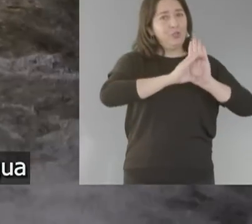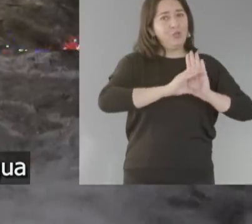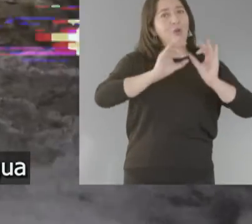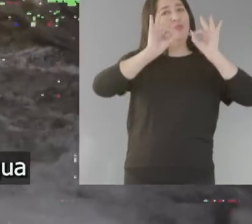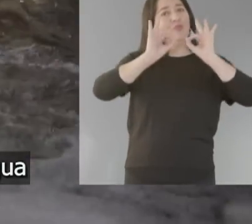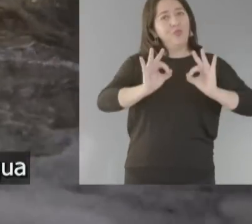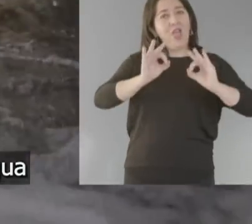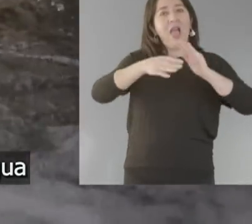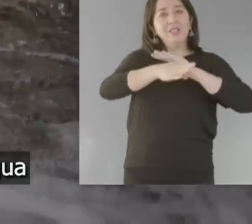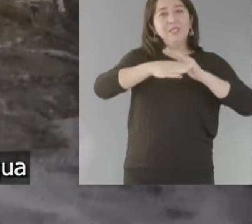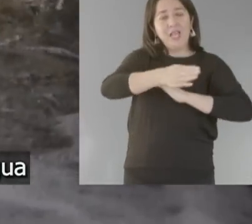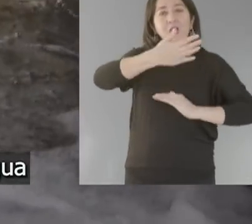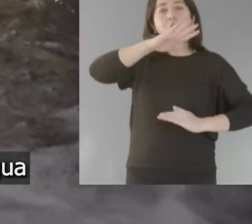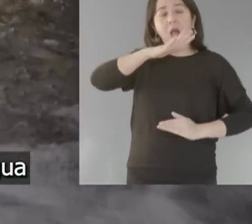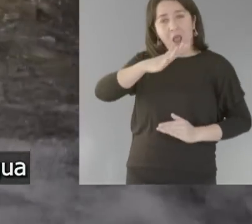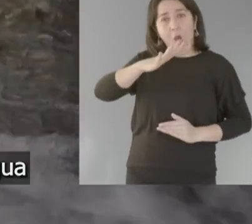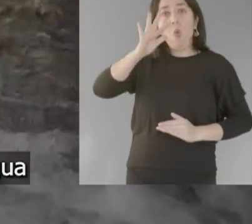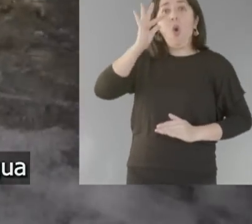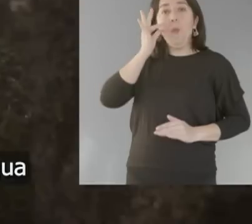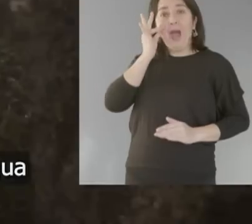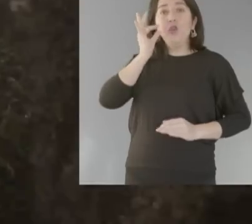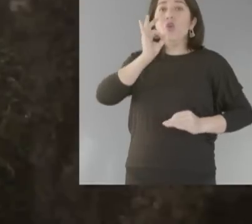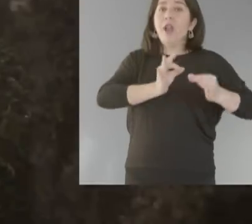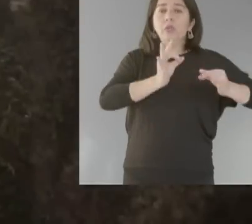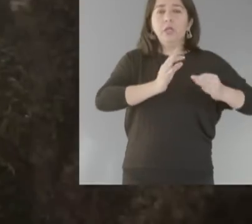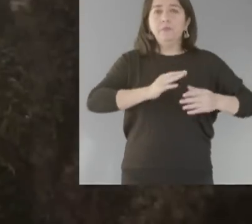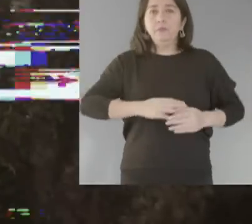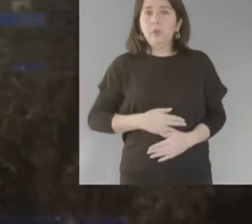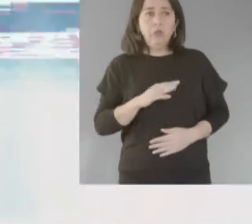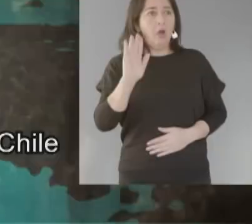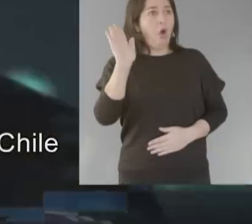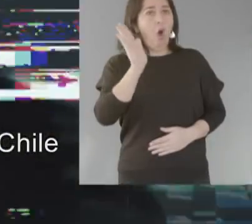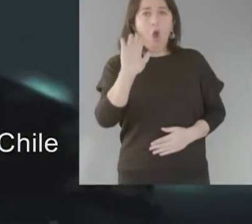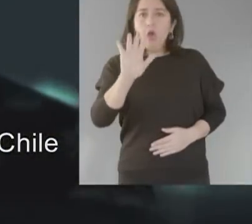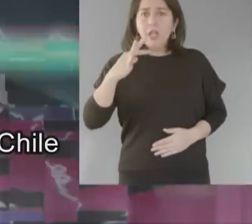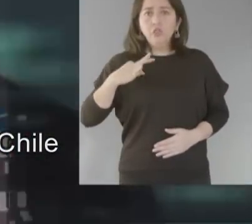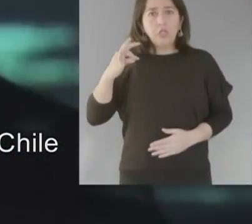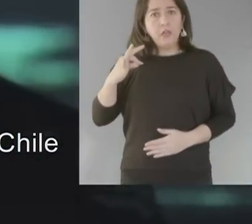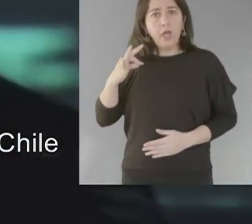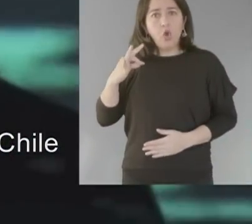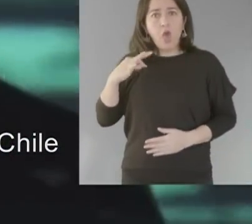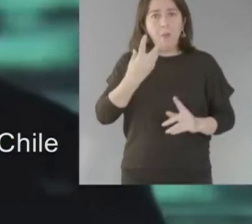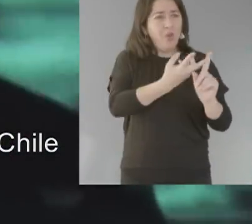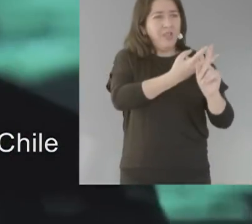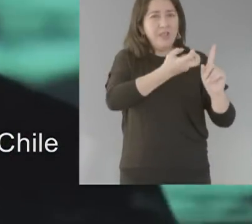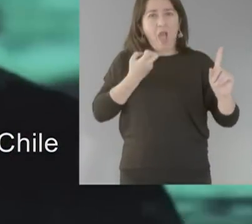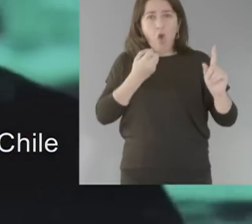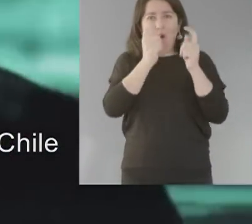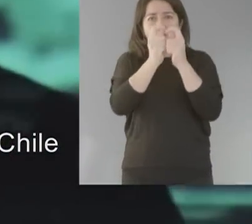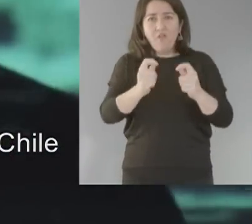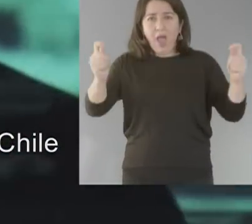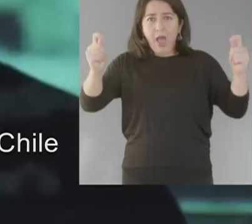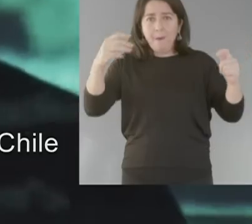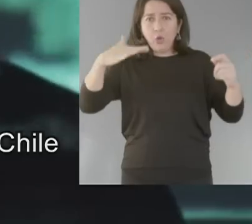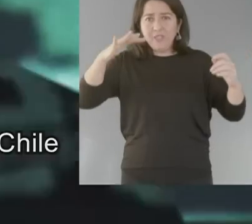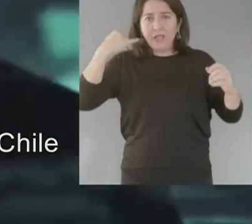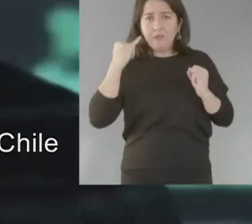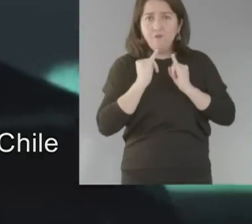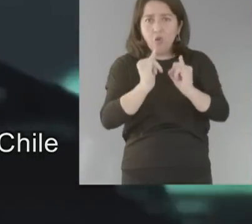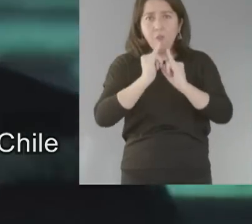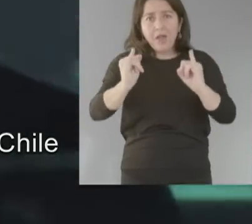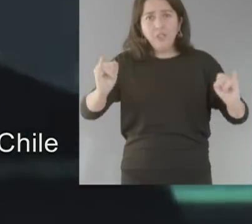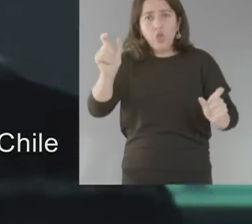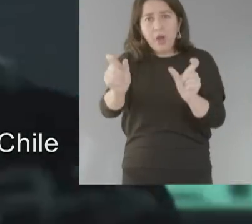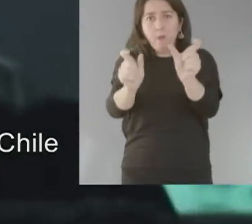La nueva constitución garantiza el derecho humano al agua y la justa distribución. Hola ciudadanos, hemos saqueado la franja para traerle